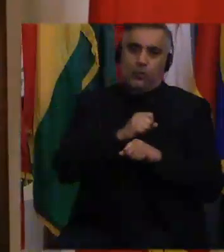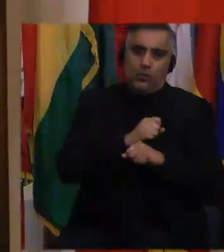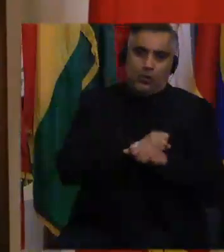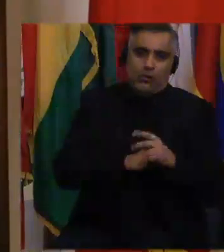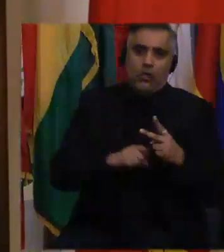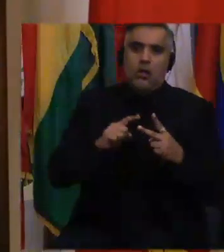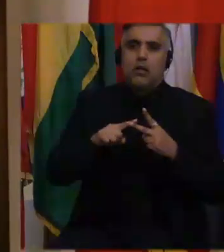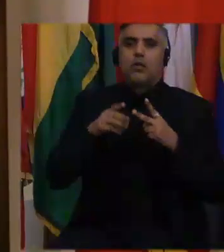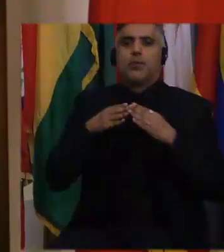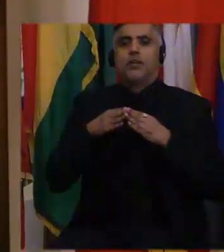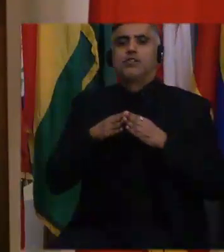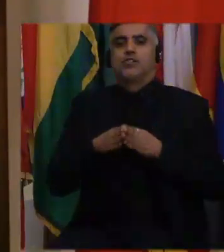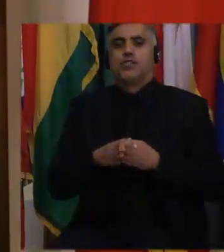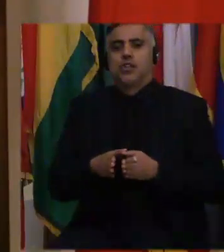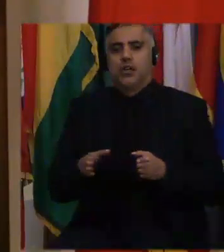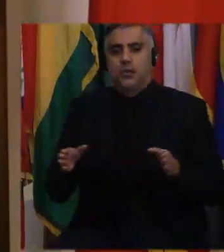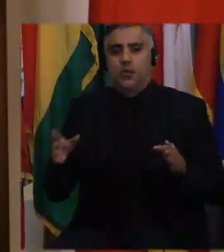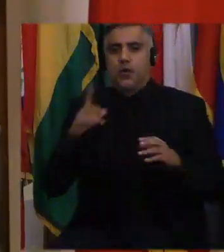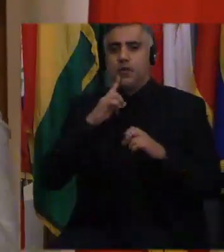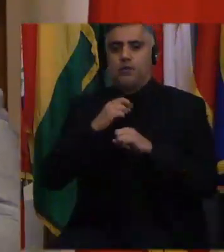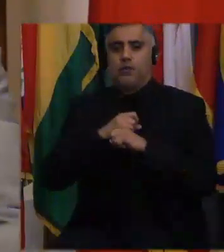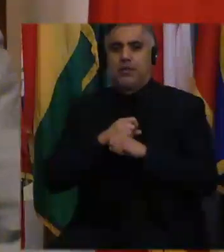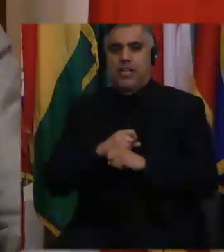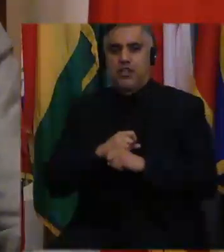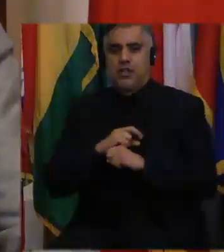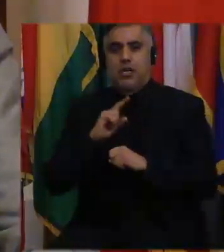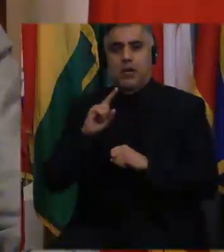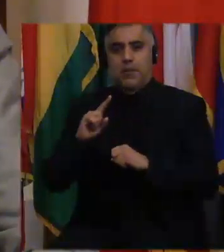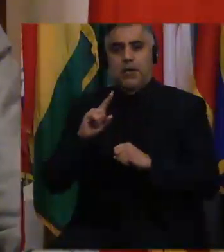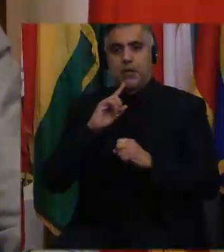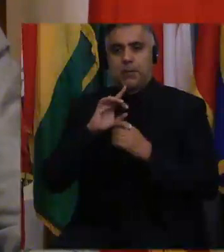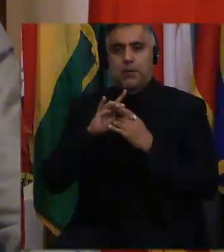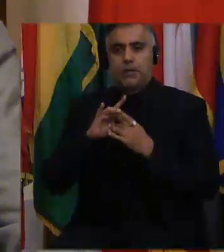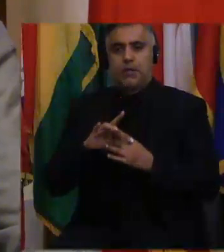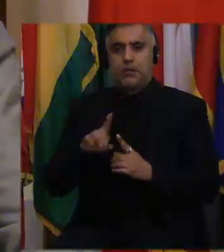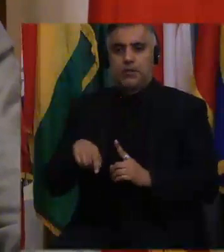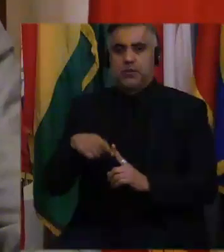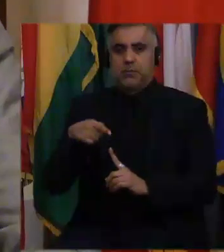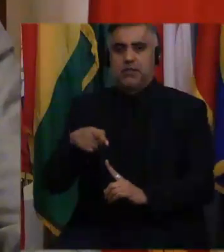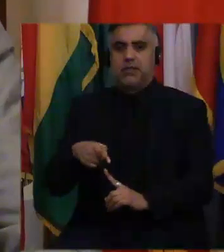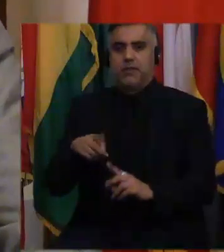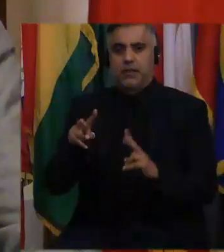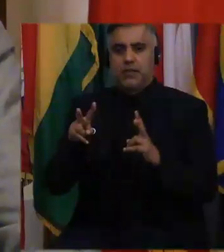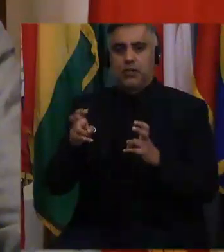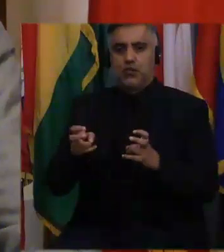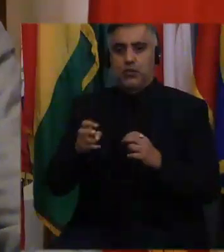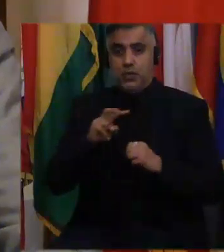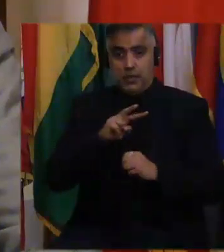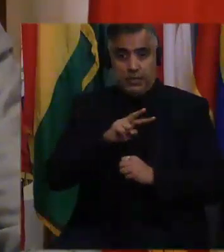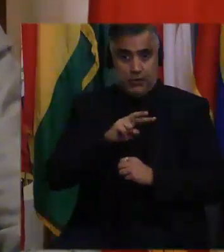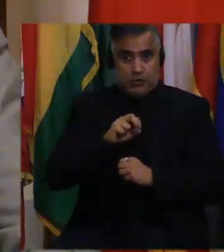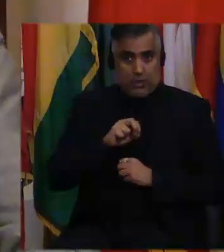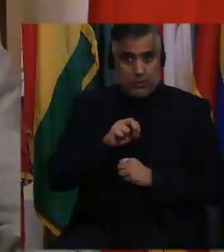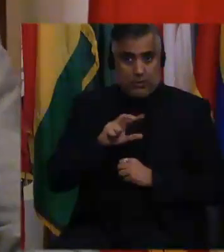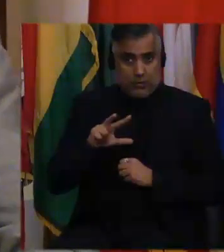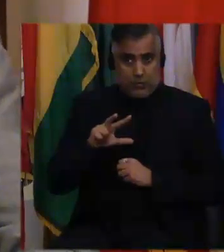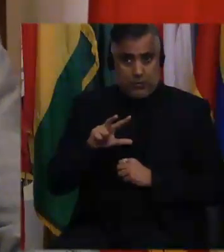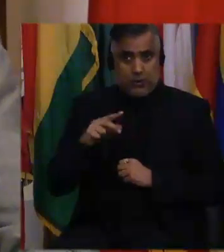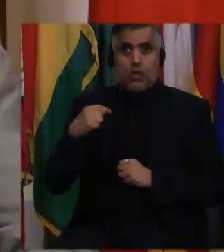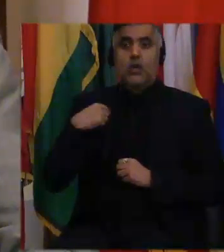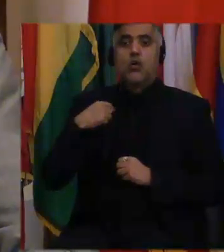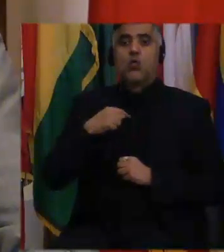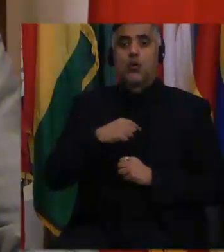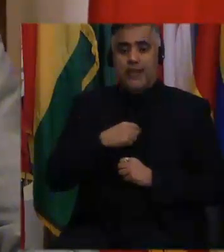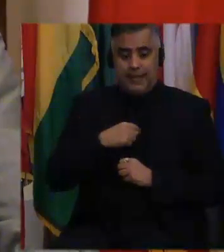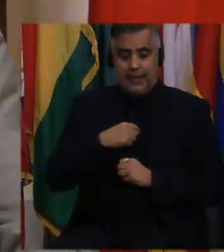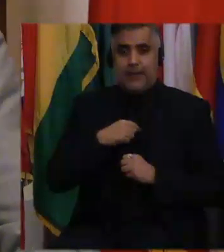pueden ser particularizadas a determinados temas. En 2013 hicimos exactamente una visita